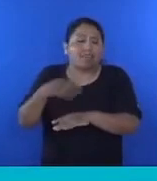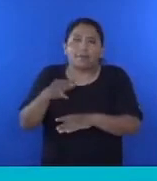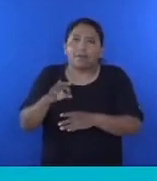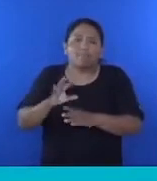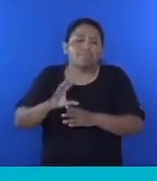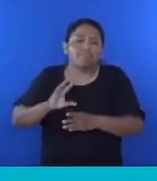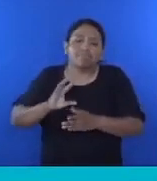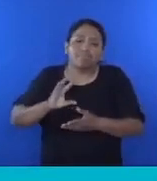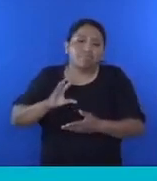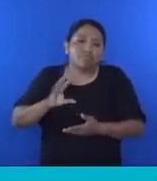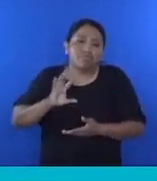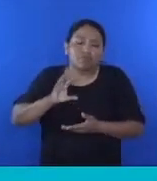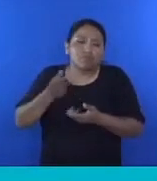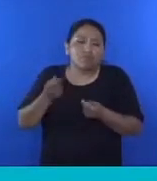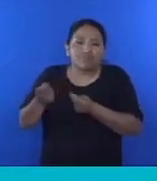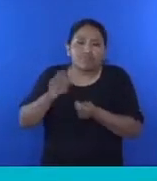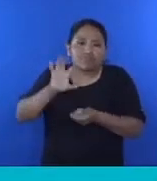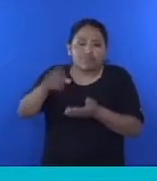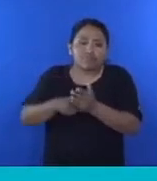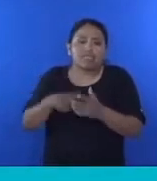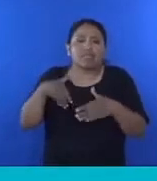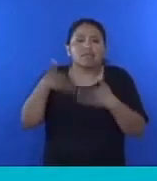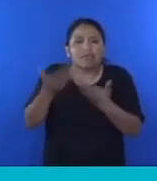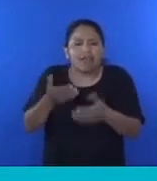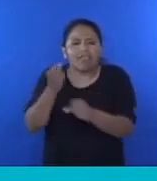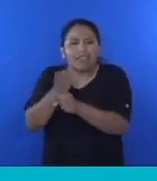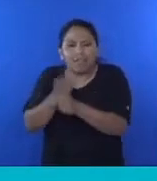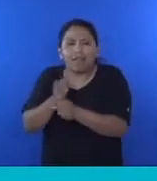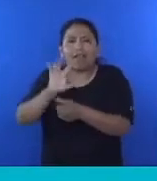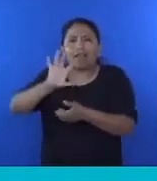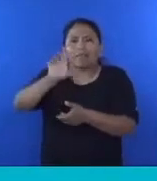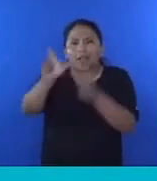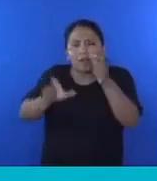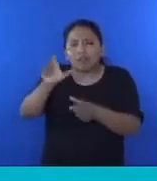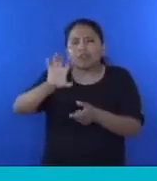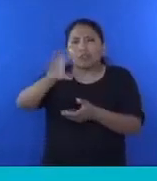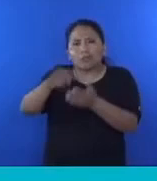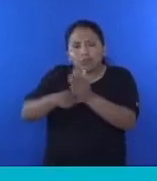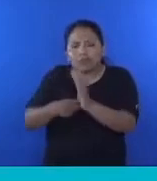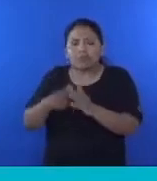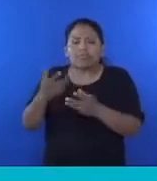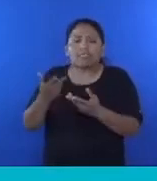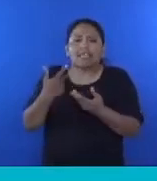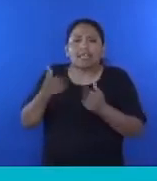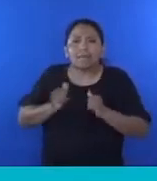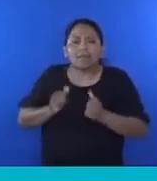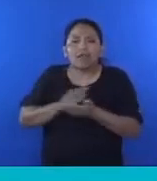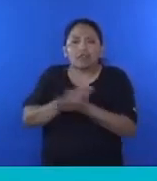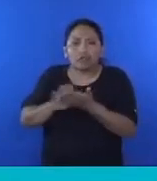provincia, y más trabajar para los bonaerenses que están esperando respuestas y soluciones a los graves problemas que están atravesando. Gracias, señor presidente.